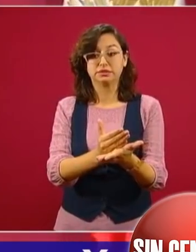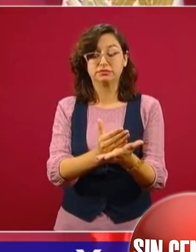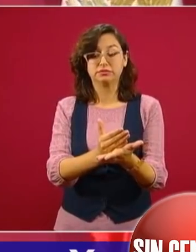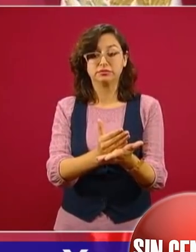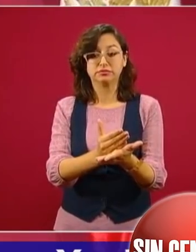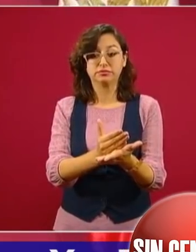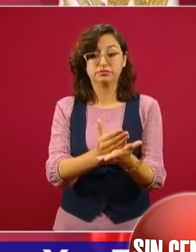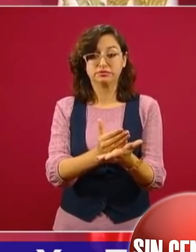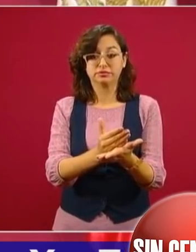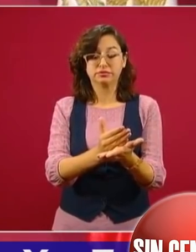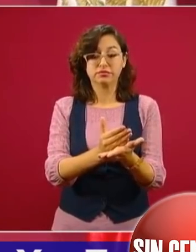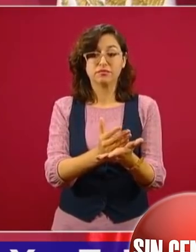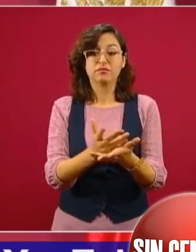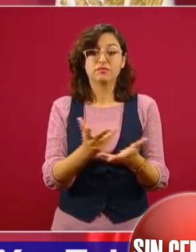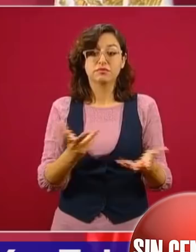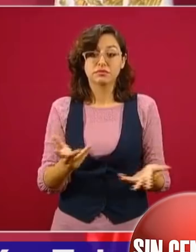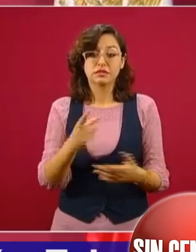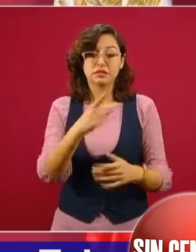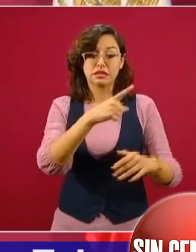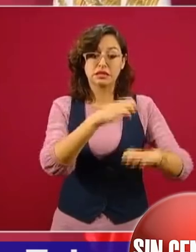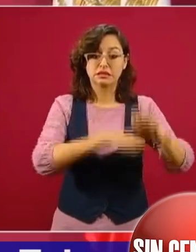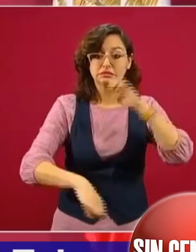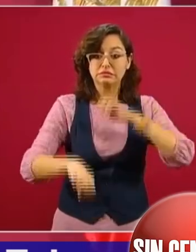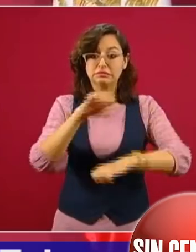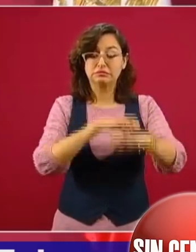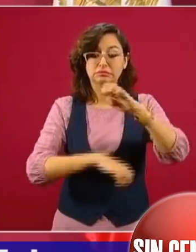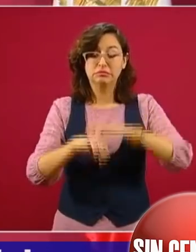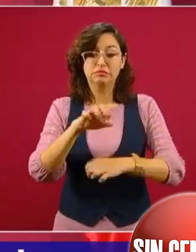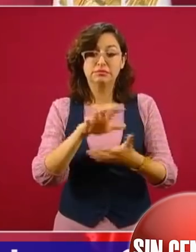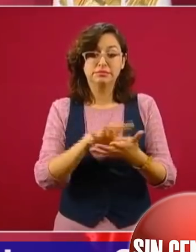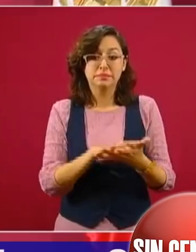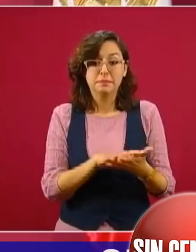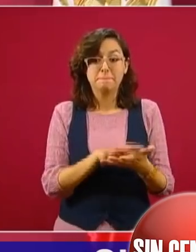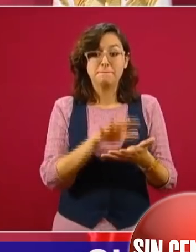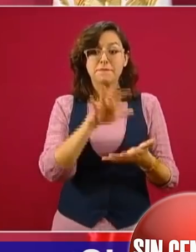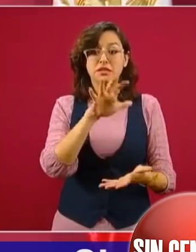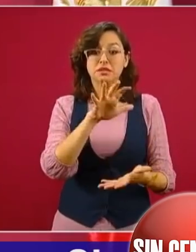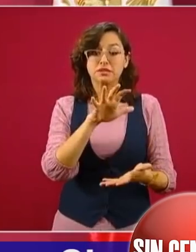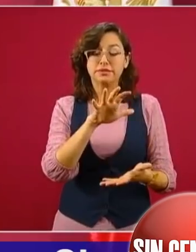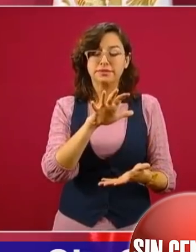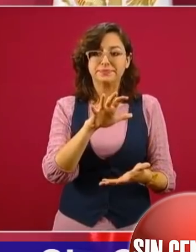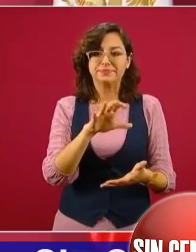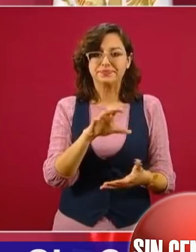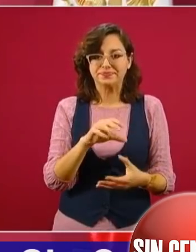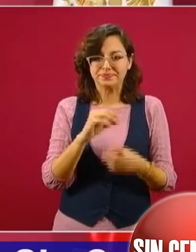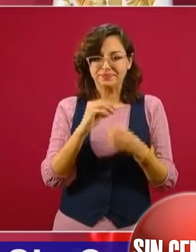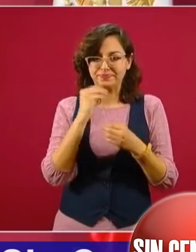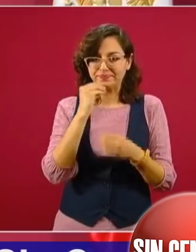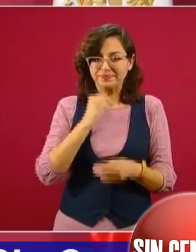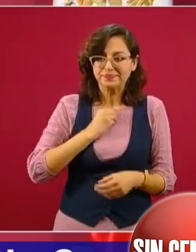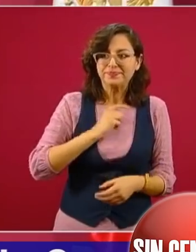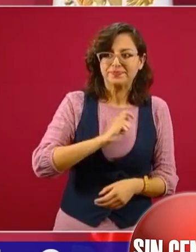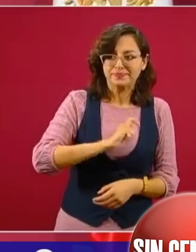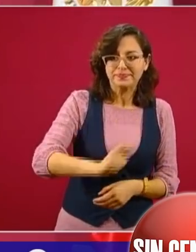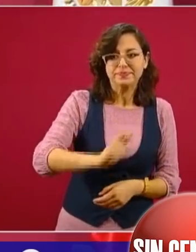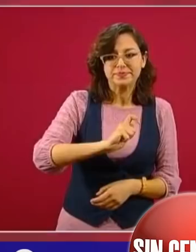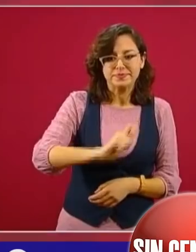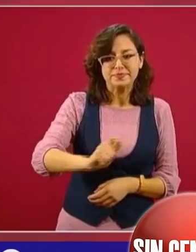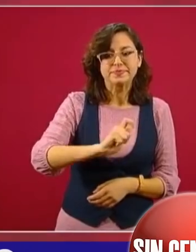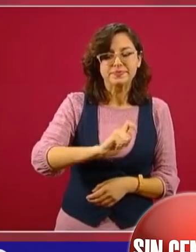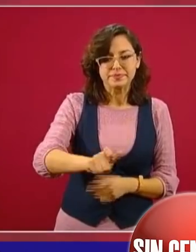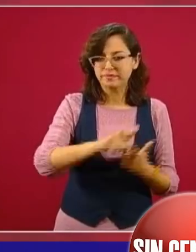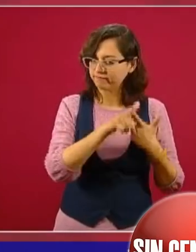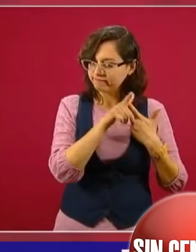y la mayoría de las empresas le está pagando a sus trabajadores.